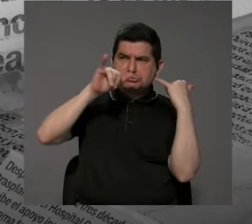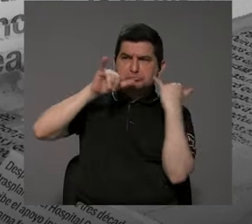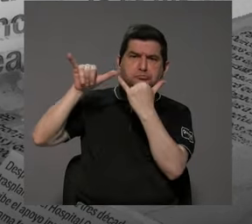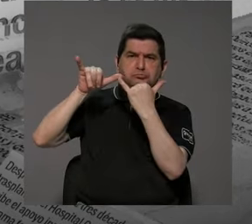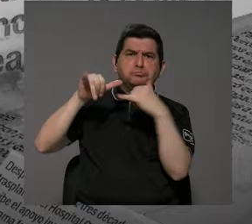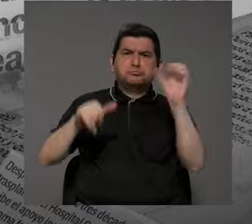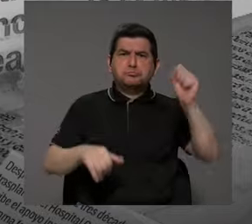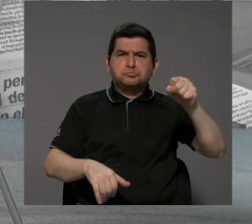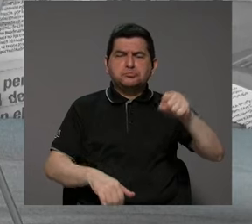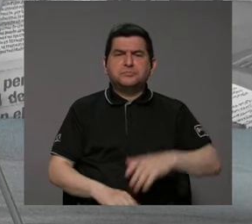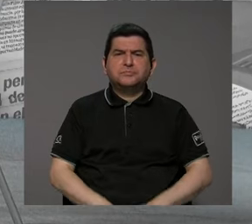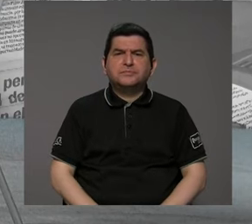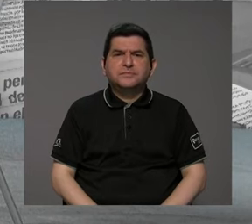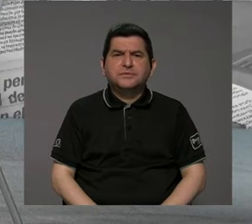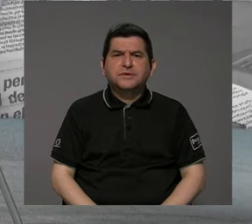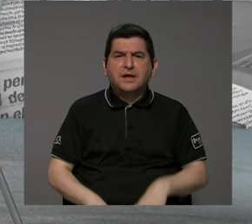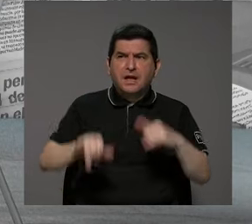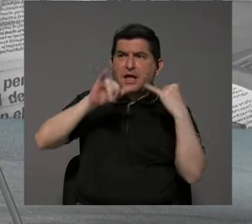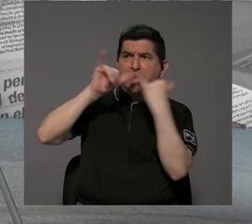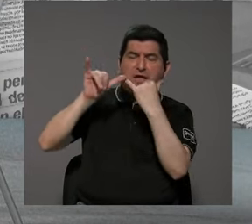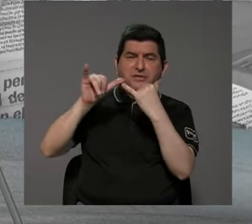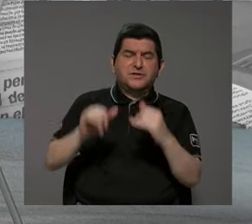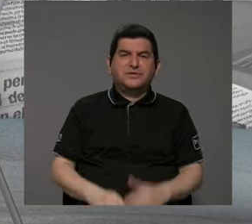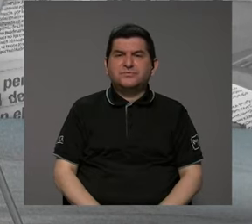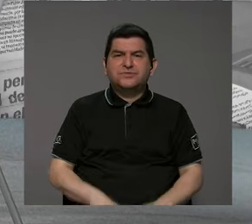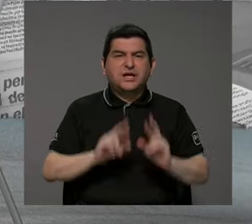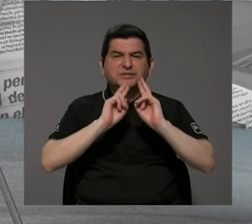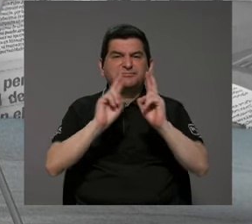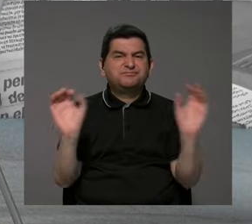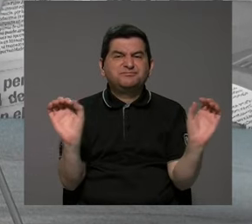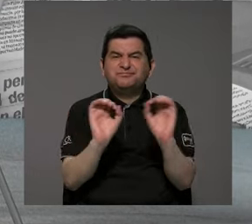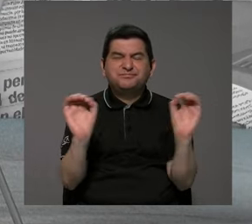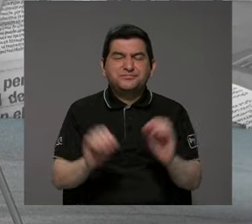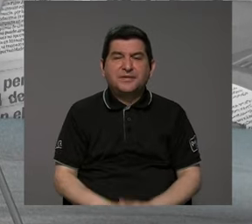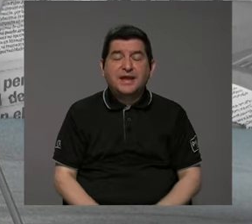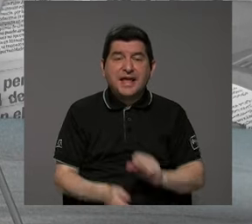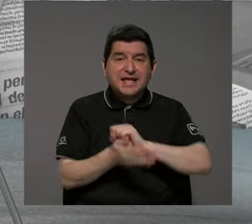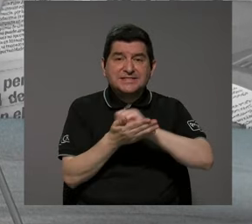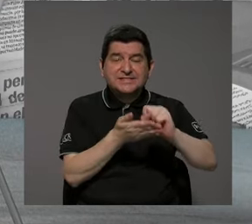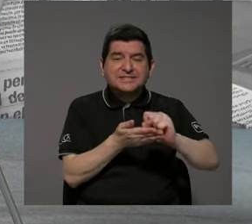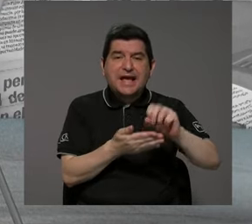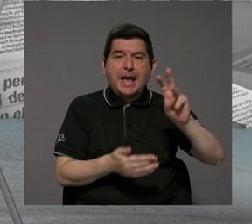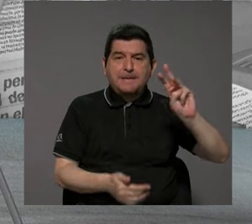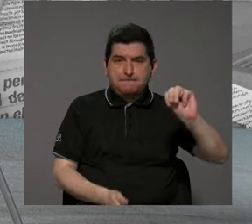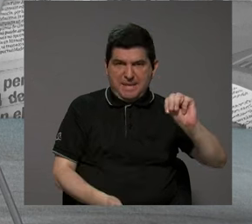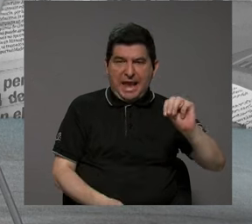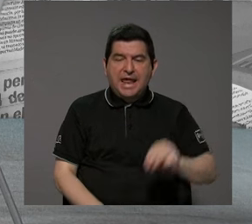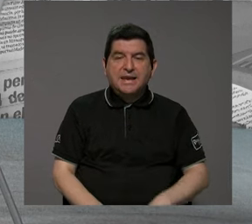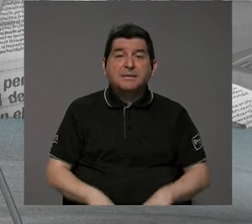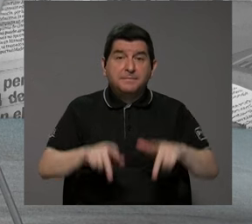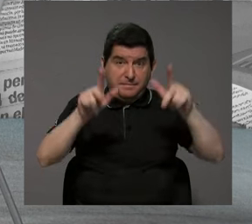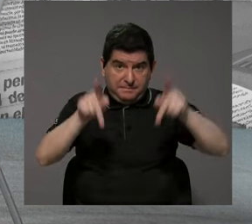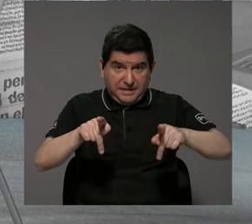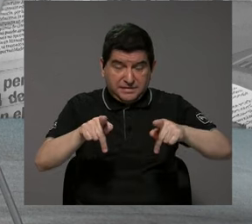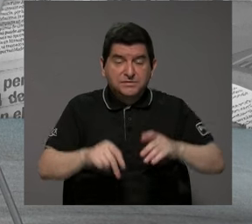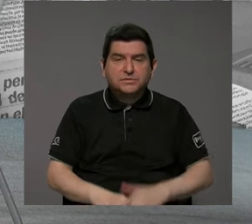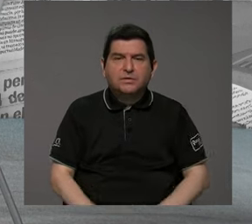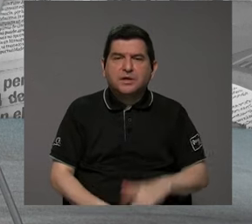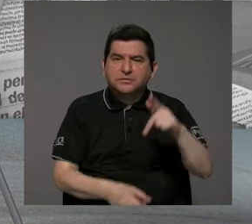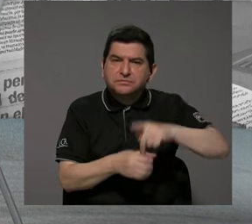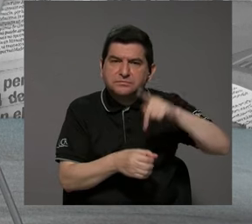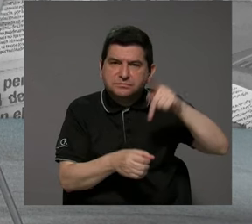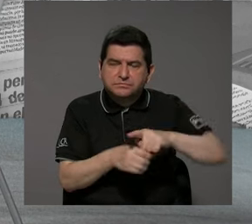denuncias y las denuncias no llegan a nada en el caso de San Miguel por ejemplo algunas personas que